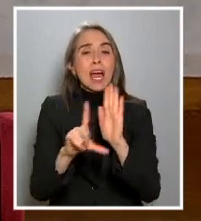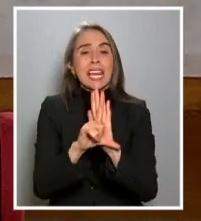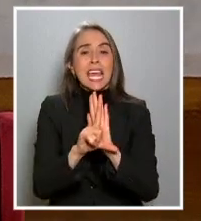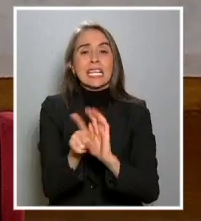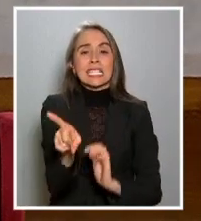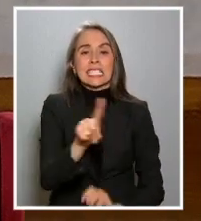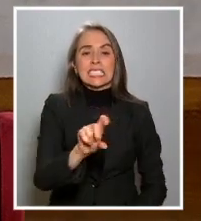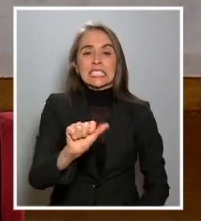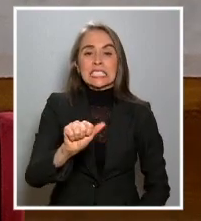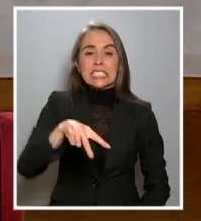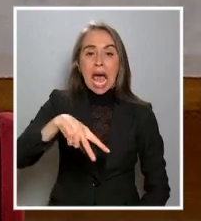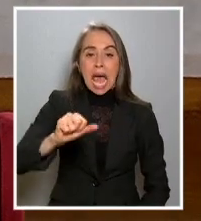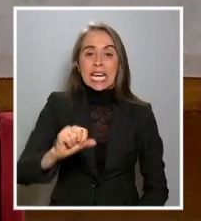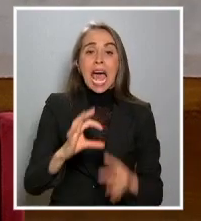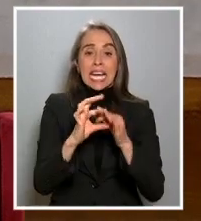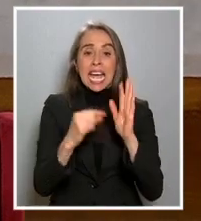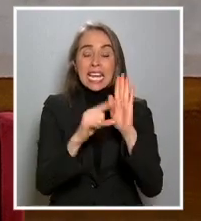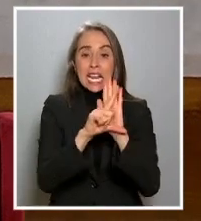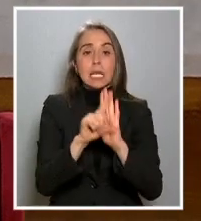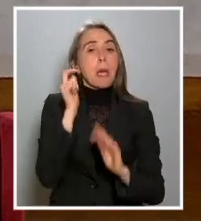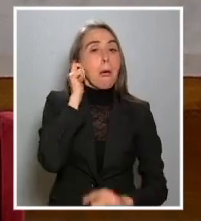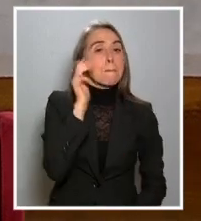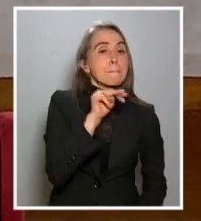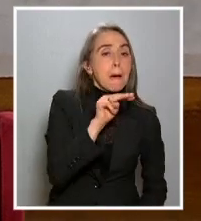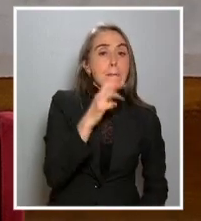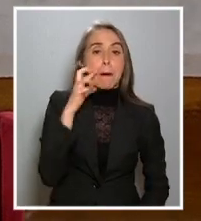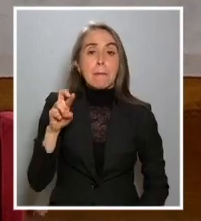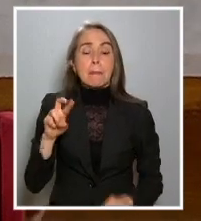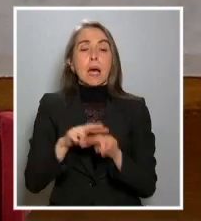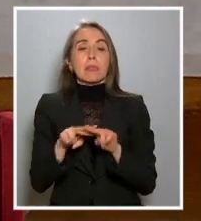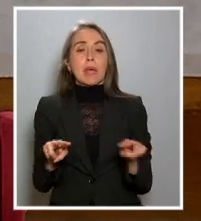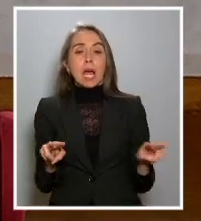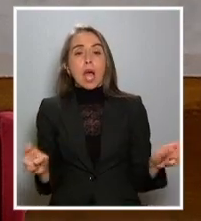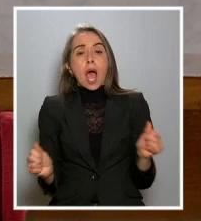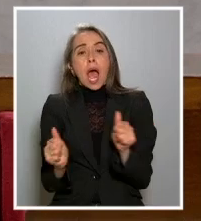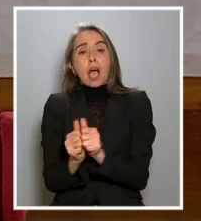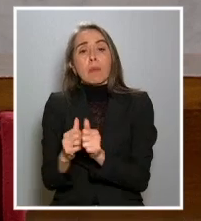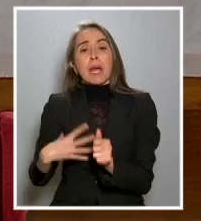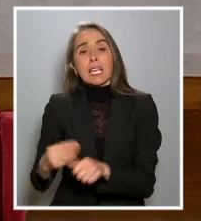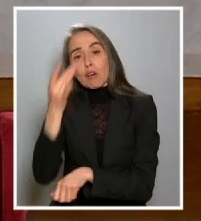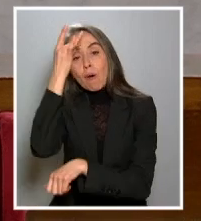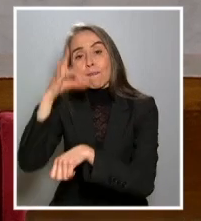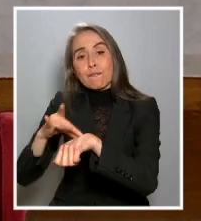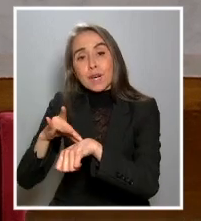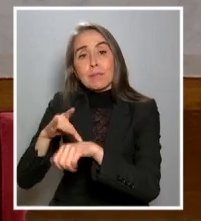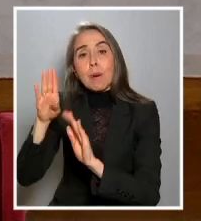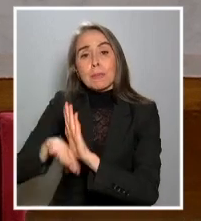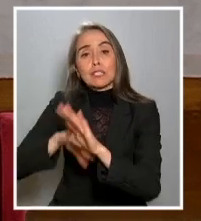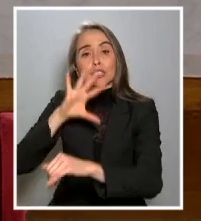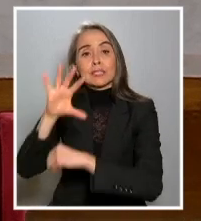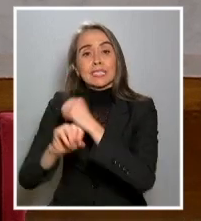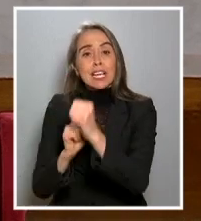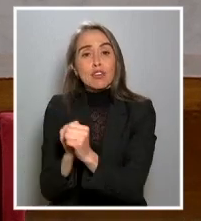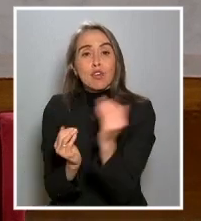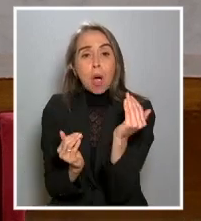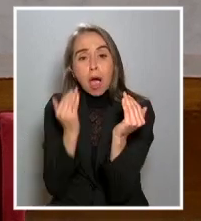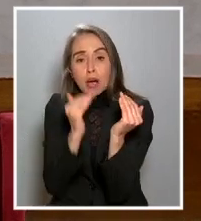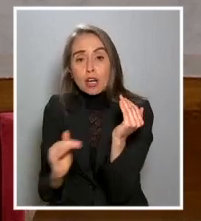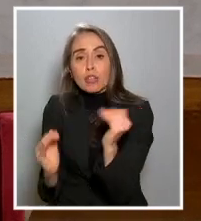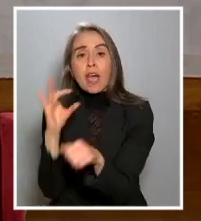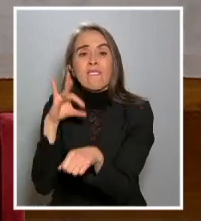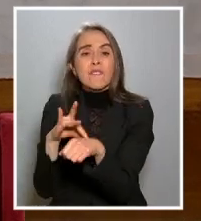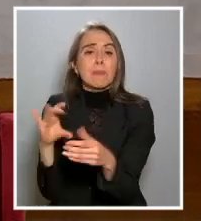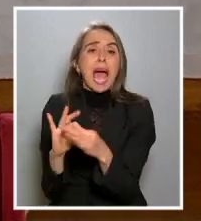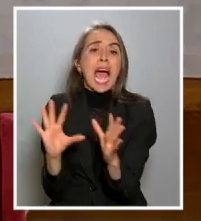SANA. Gracias a ella, madres y padres tienen la tranquilidad de poder acompañar a sus hijos e hijas menores de 5 años que padecen de